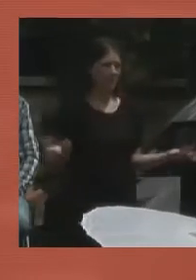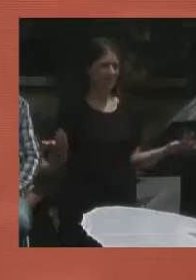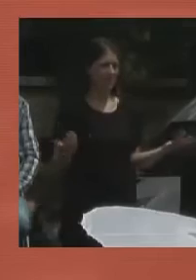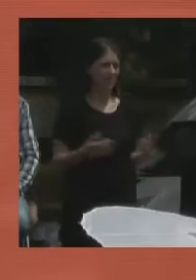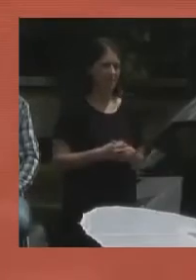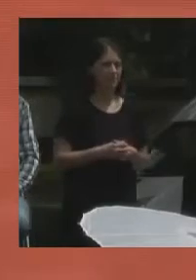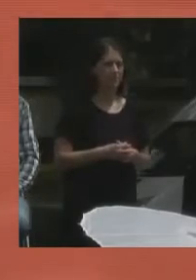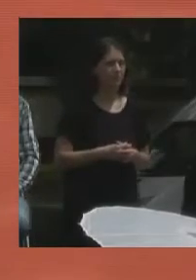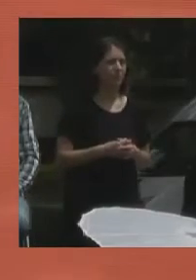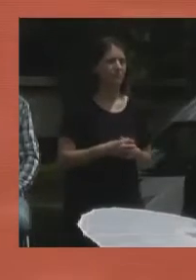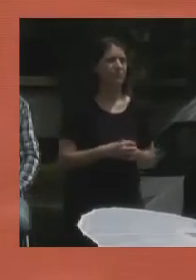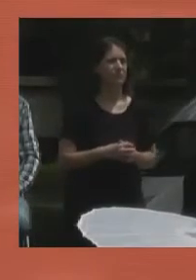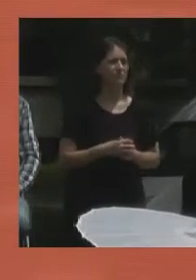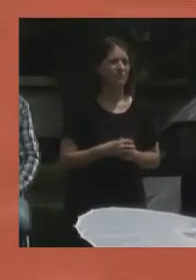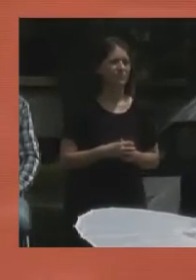ninguén.